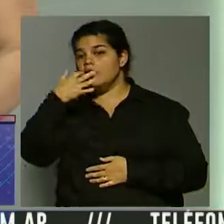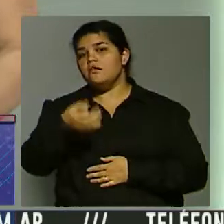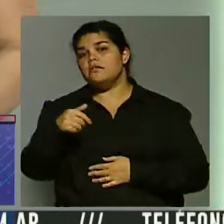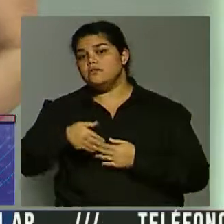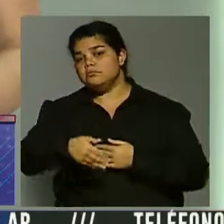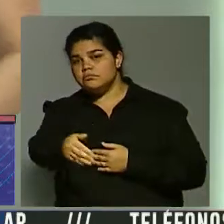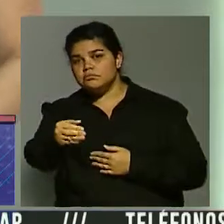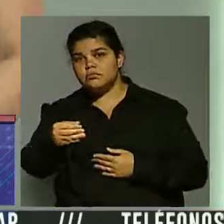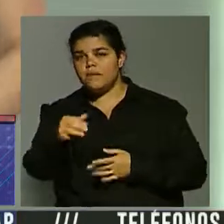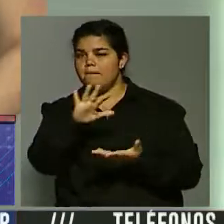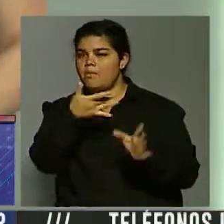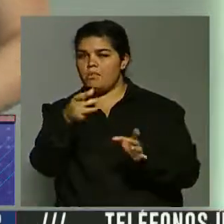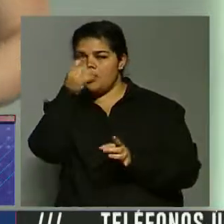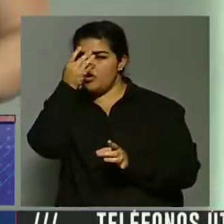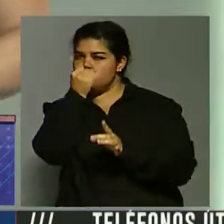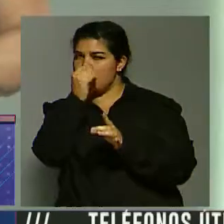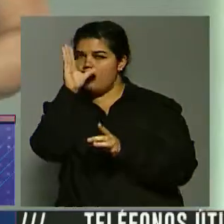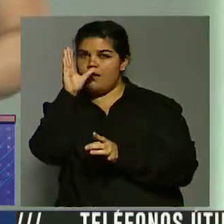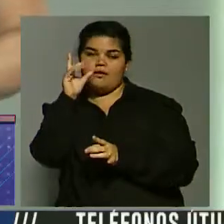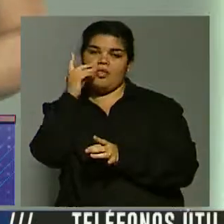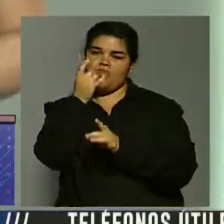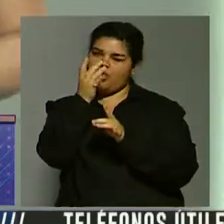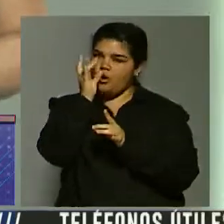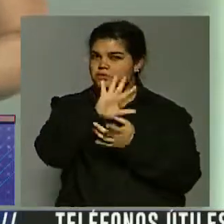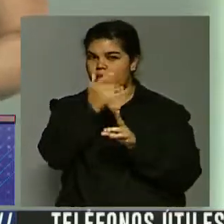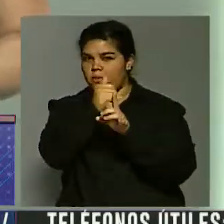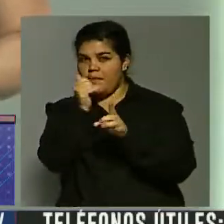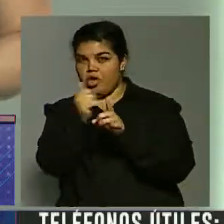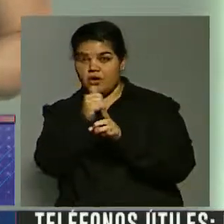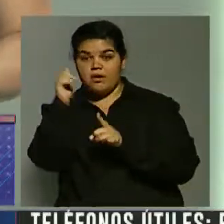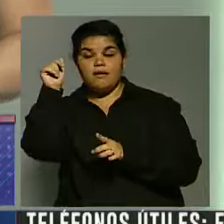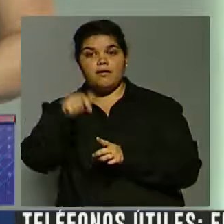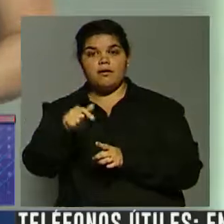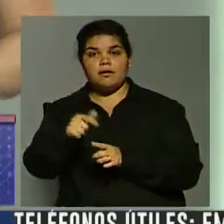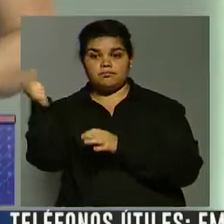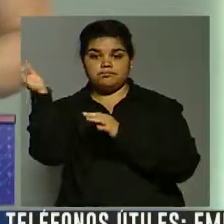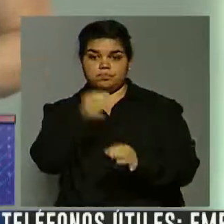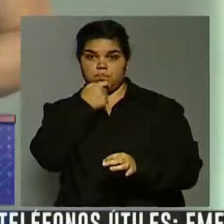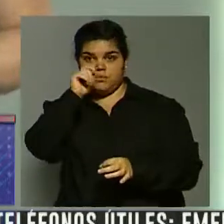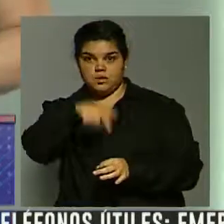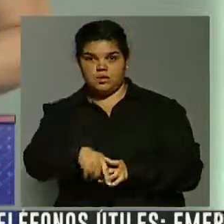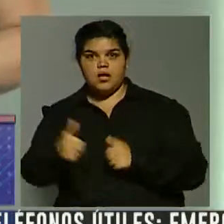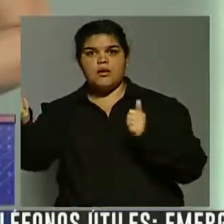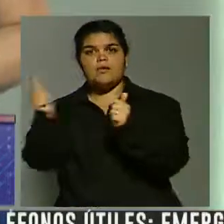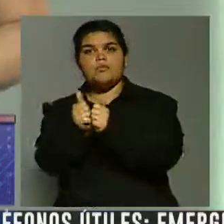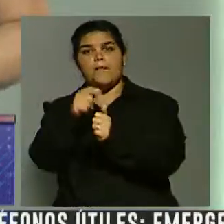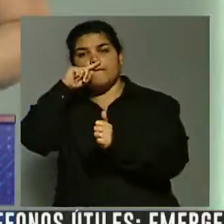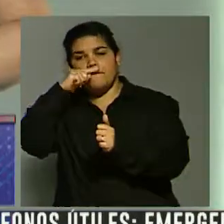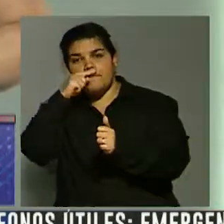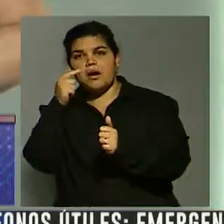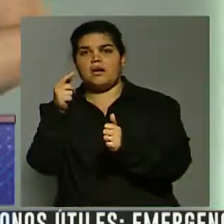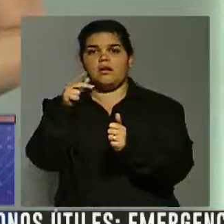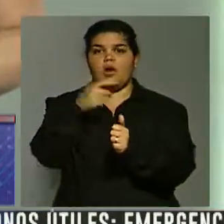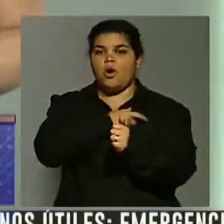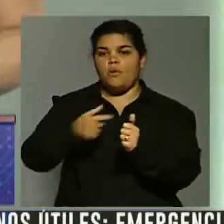que pasado el mediodía arriben a nuestra provincia y primero lo que hará Mauricio Macri junto al gobernador es recorrer las